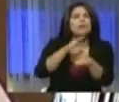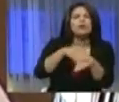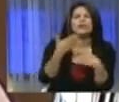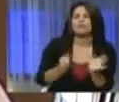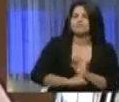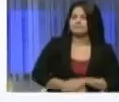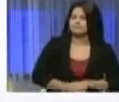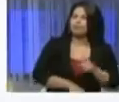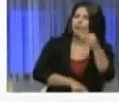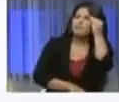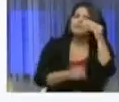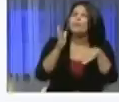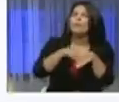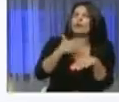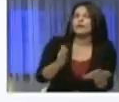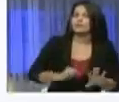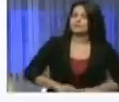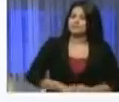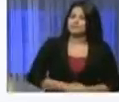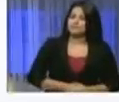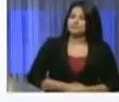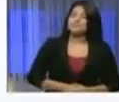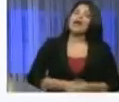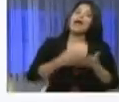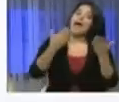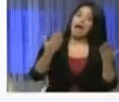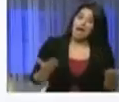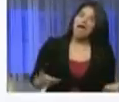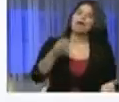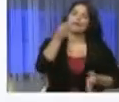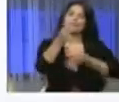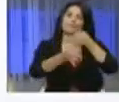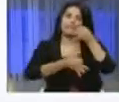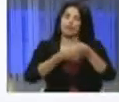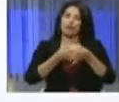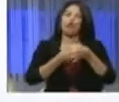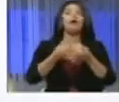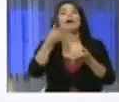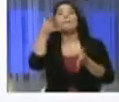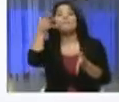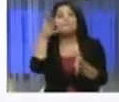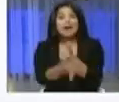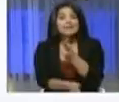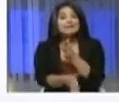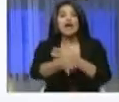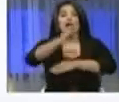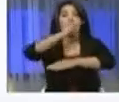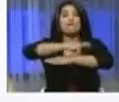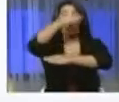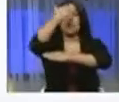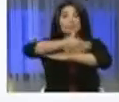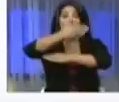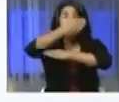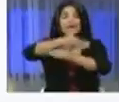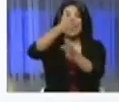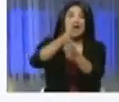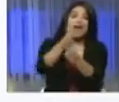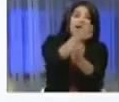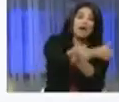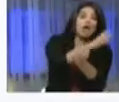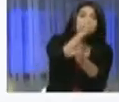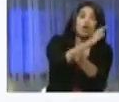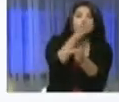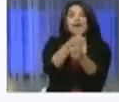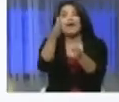Bueno, porque sencillamente todo el trasegado, el contrabando de combustible es un gran